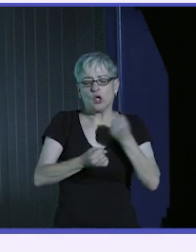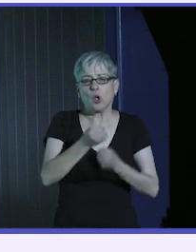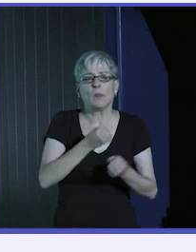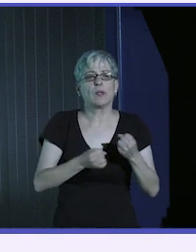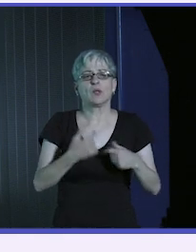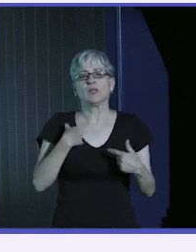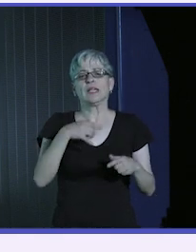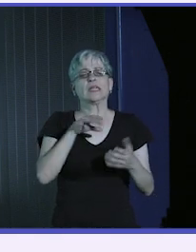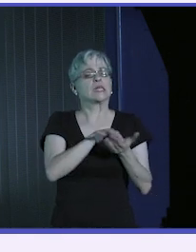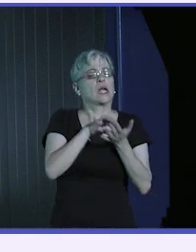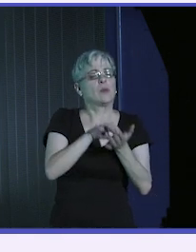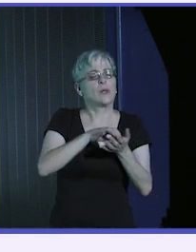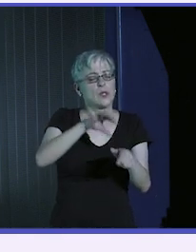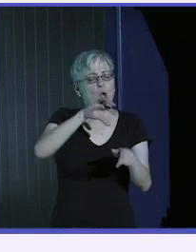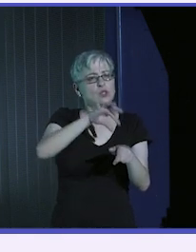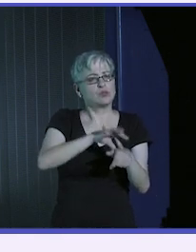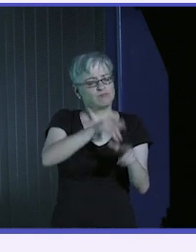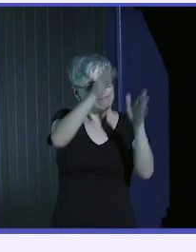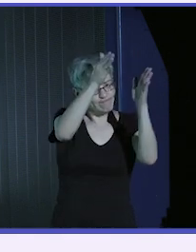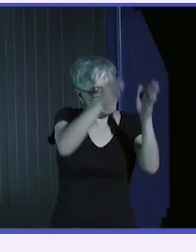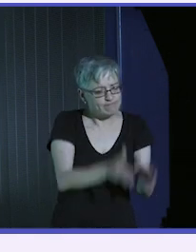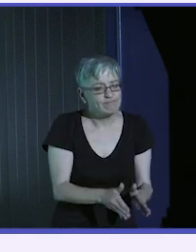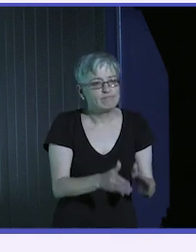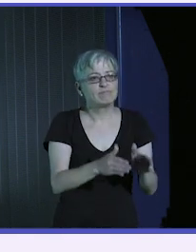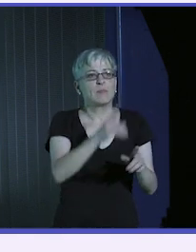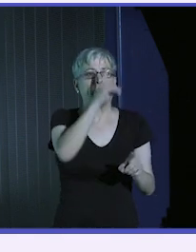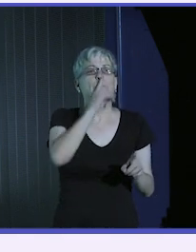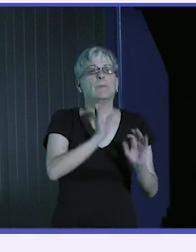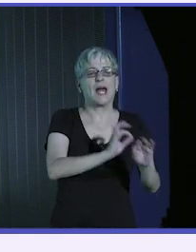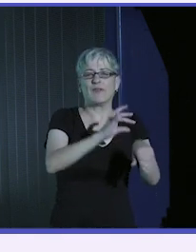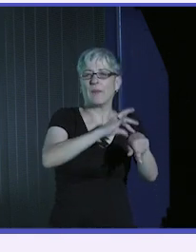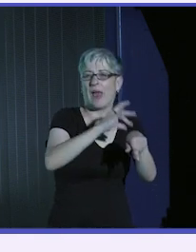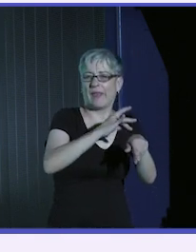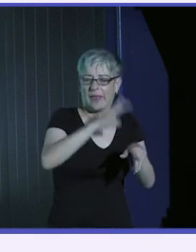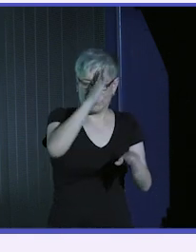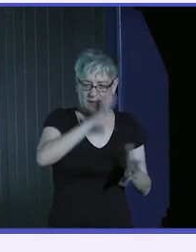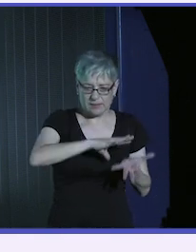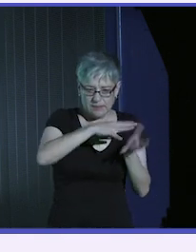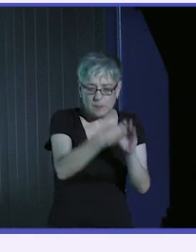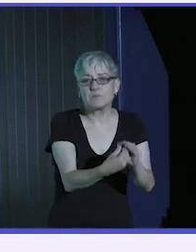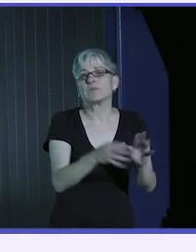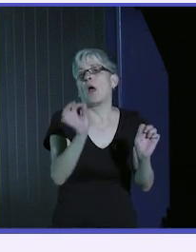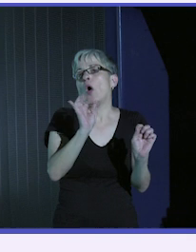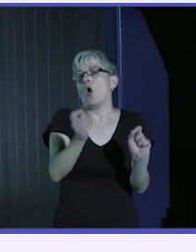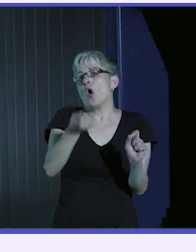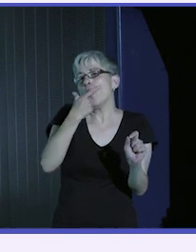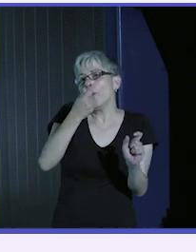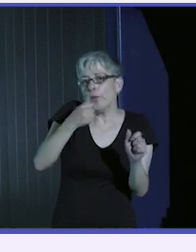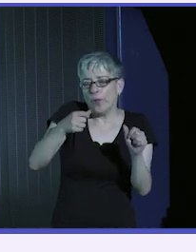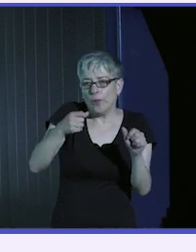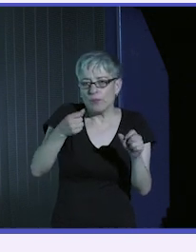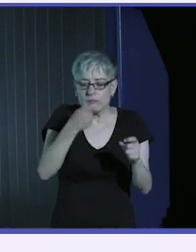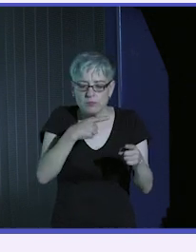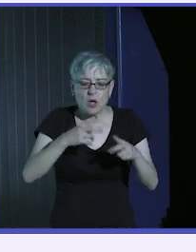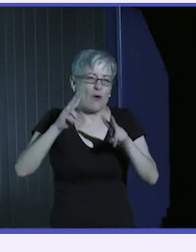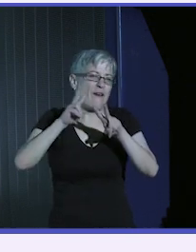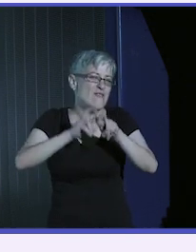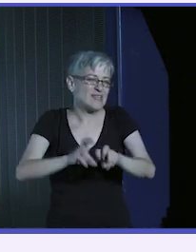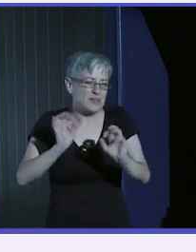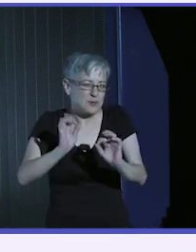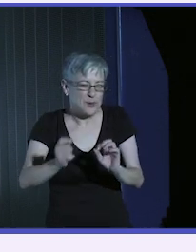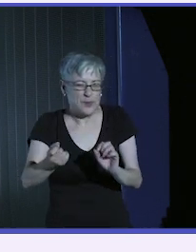personalizados, individualizados según el perfil del paciente, fármacos, investigación de fármacos,